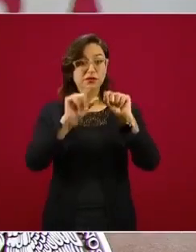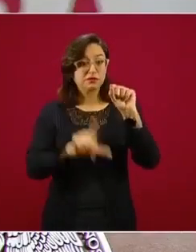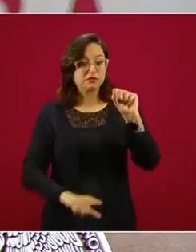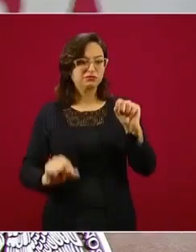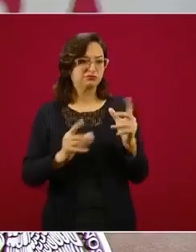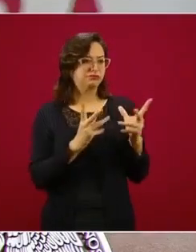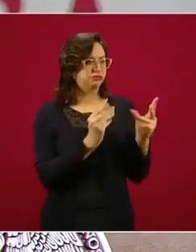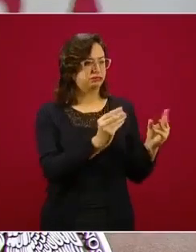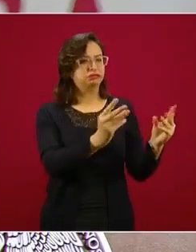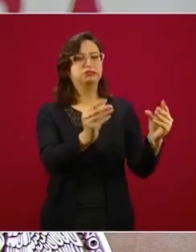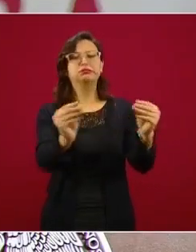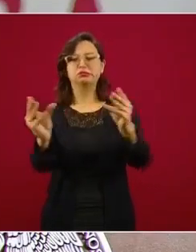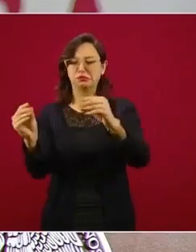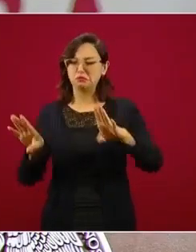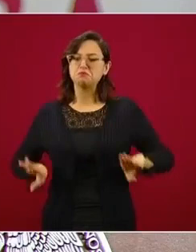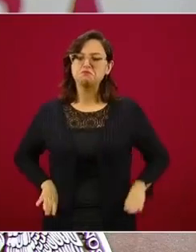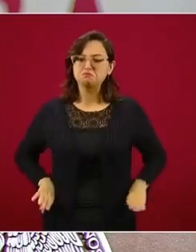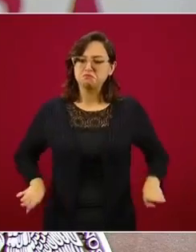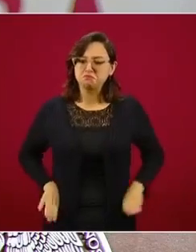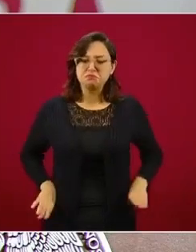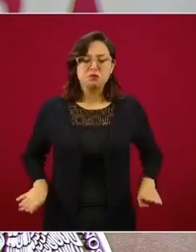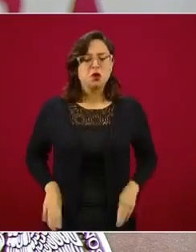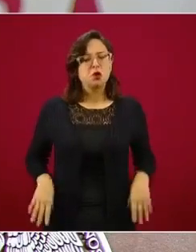país que tienen esa noble